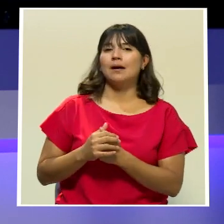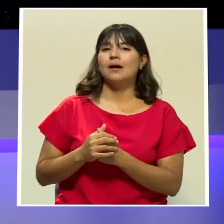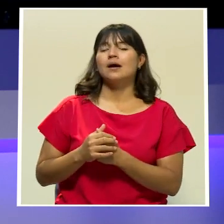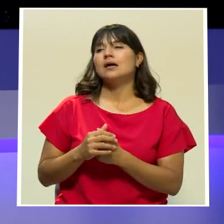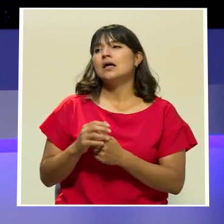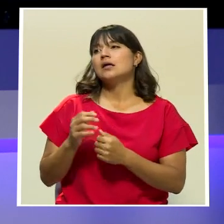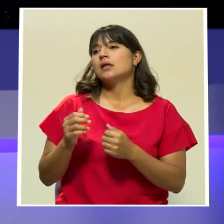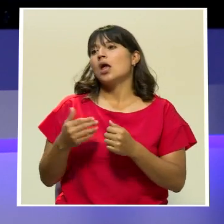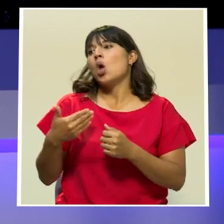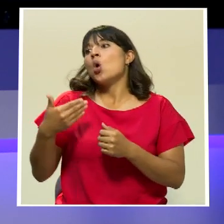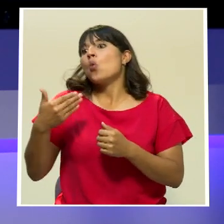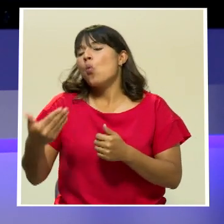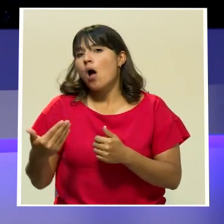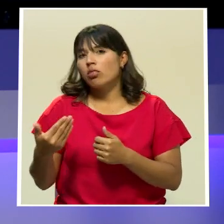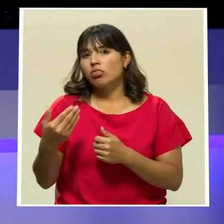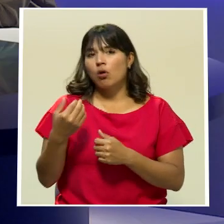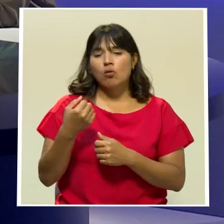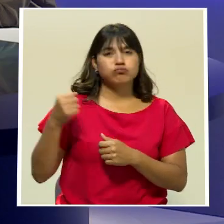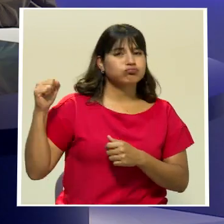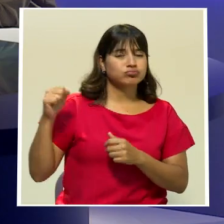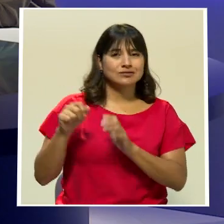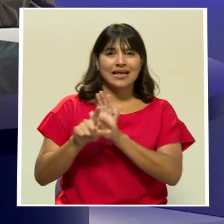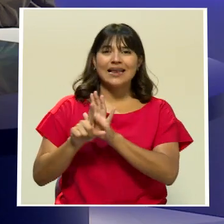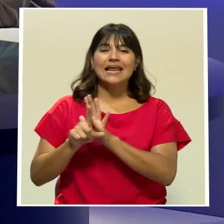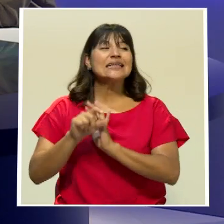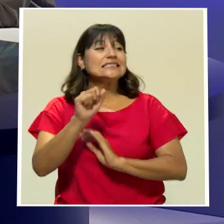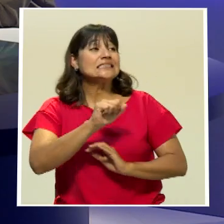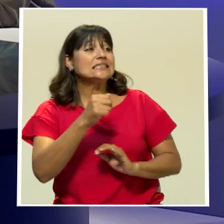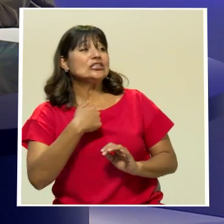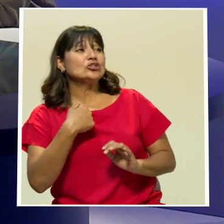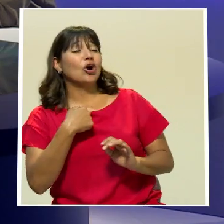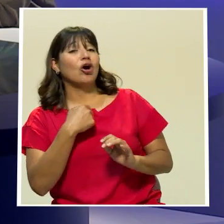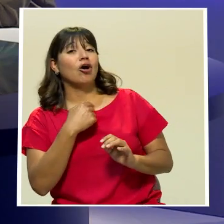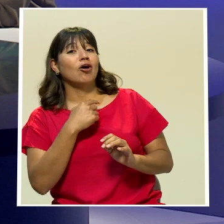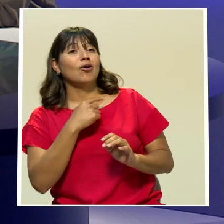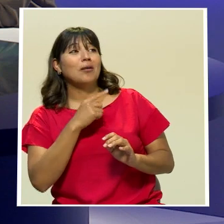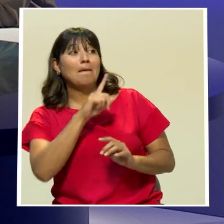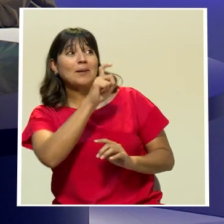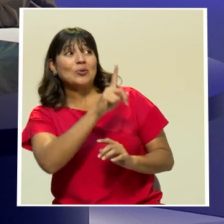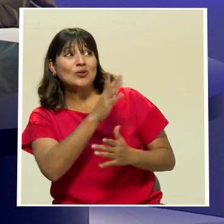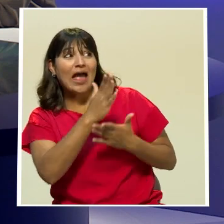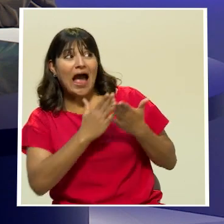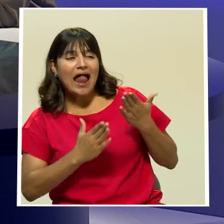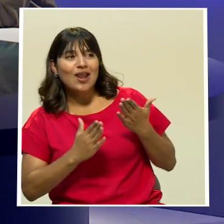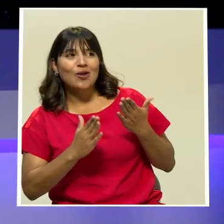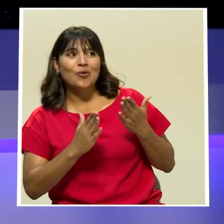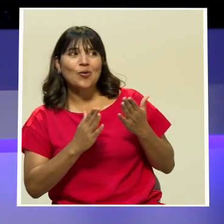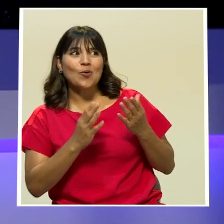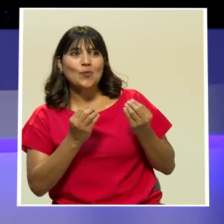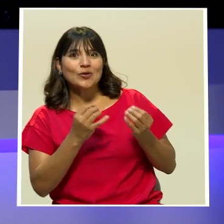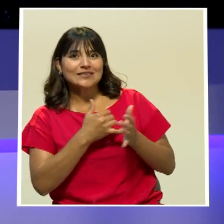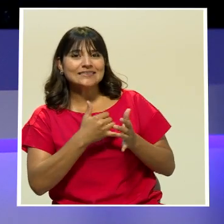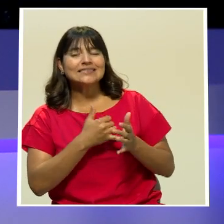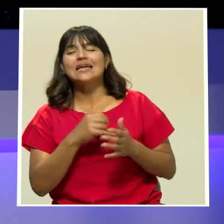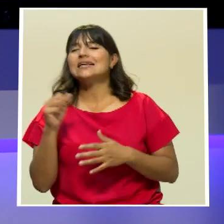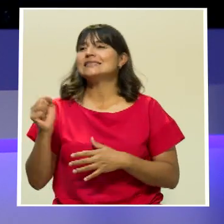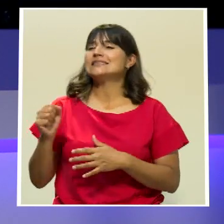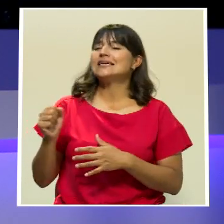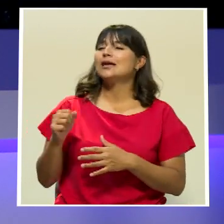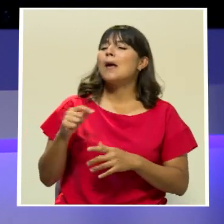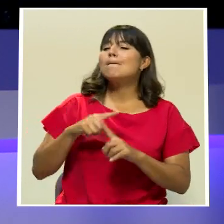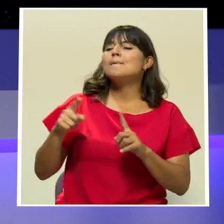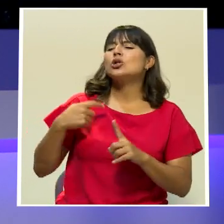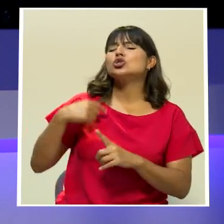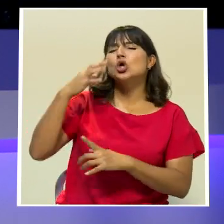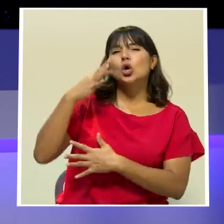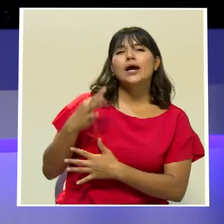delitos o de... Sí, te estoy metiendo en camisa. Yo creo que más importante que eso es recuperar